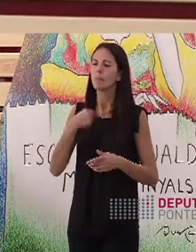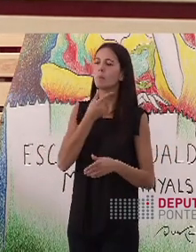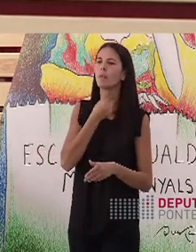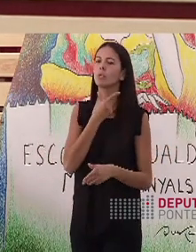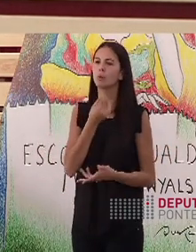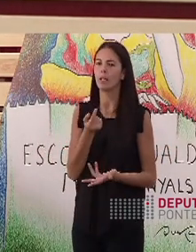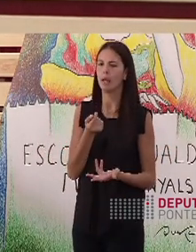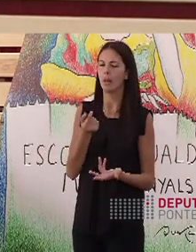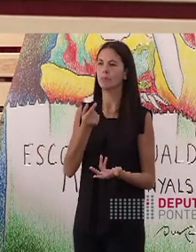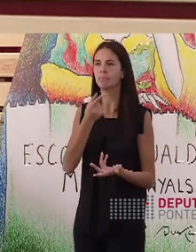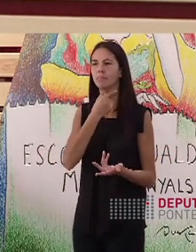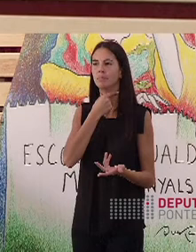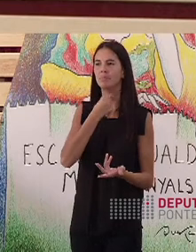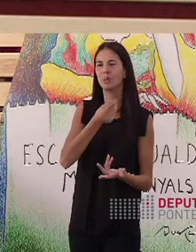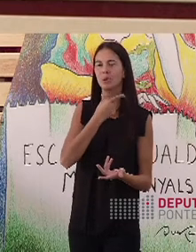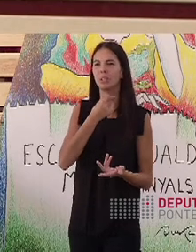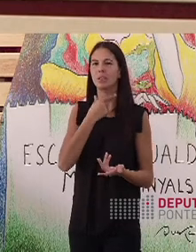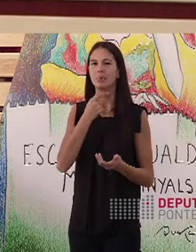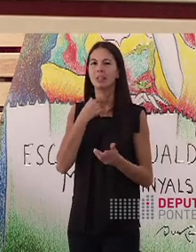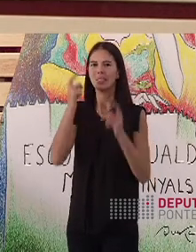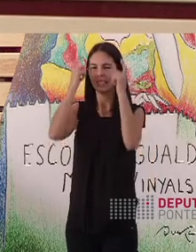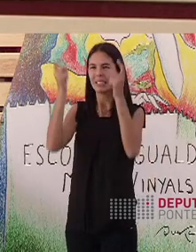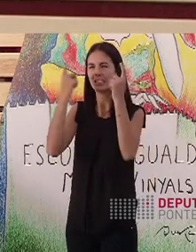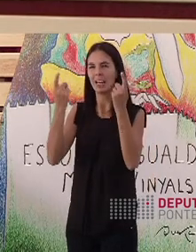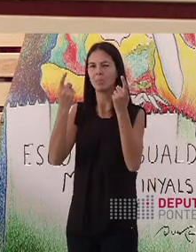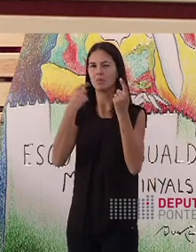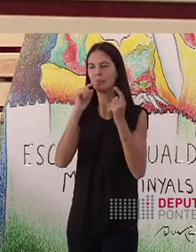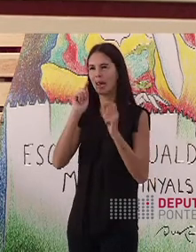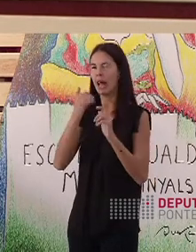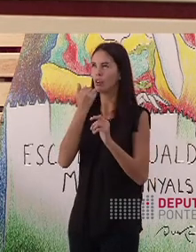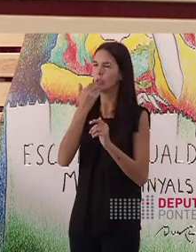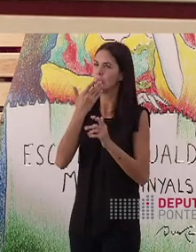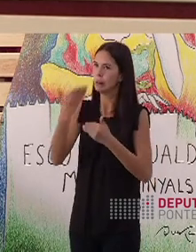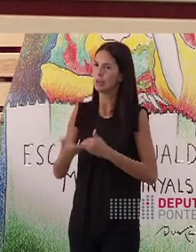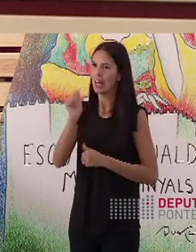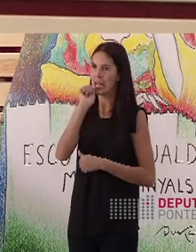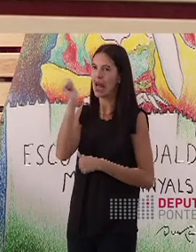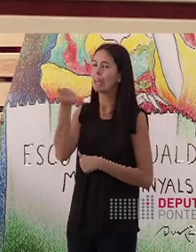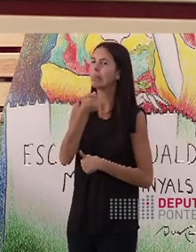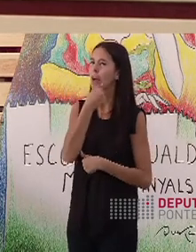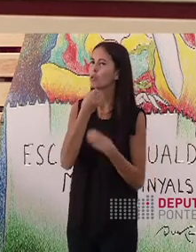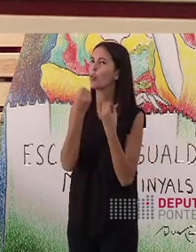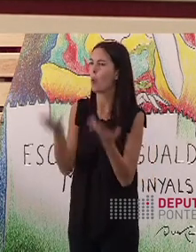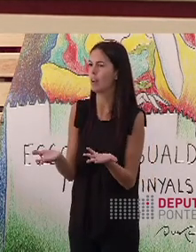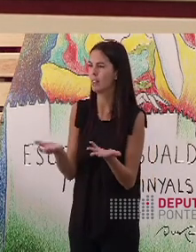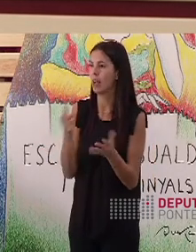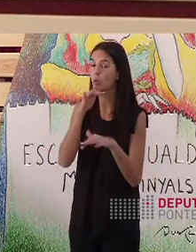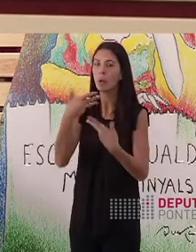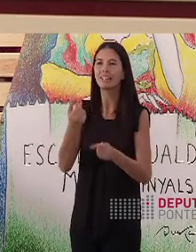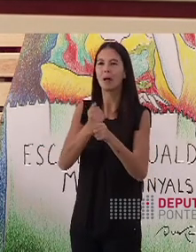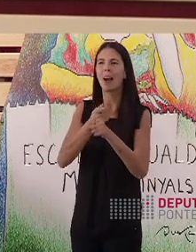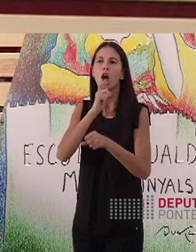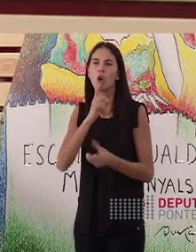que pudéramos levarnos varias claves, non? De como se está abordando este tema e